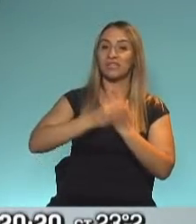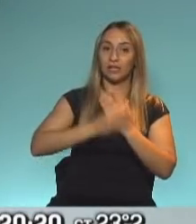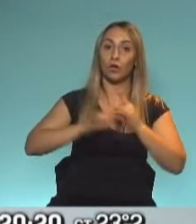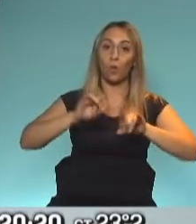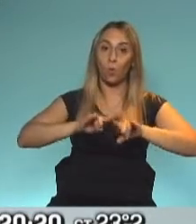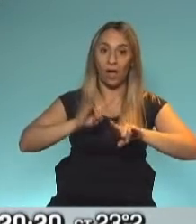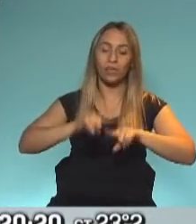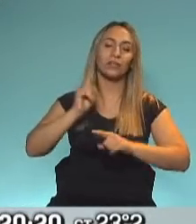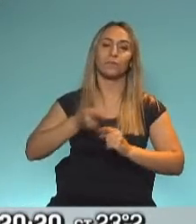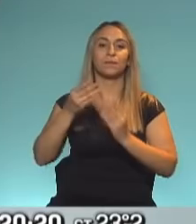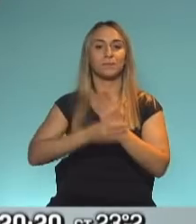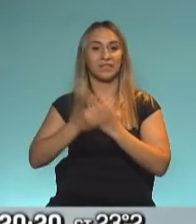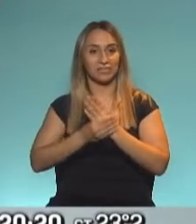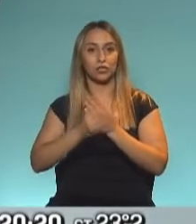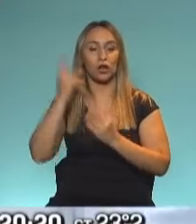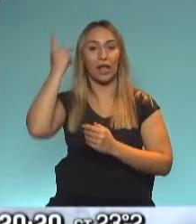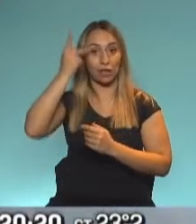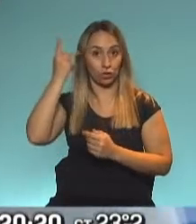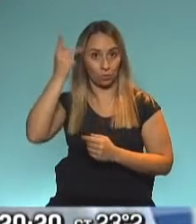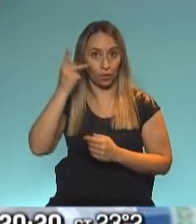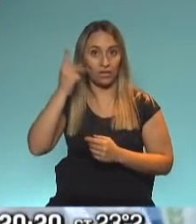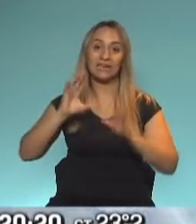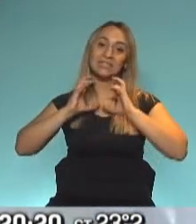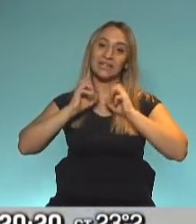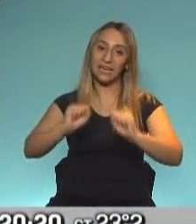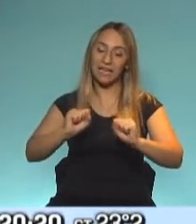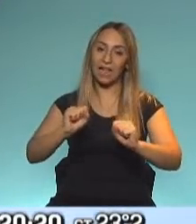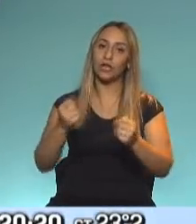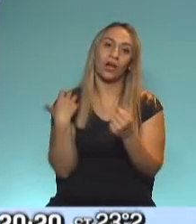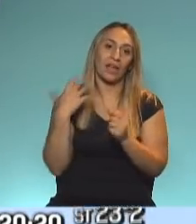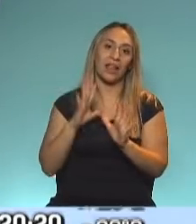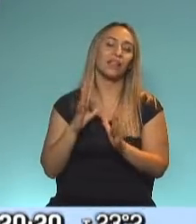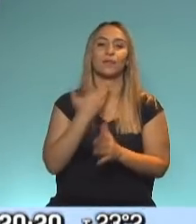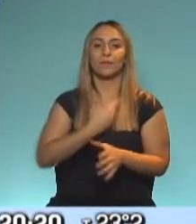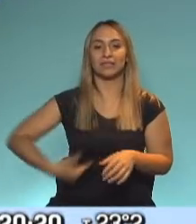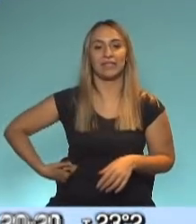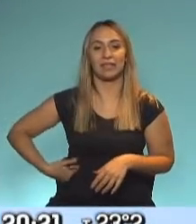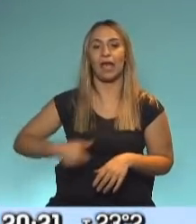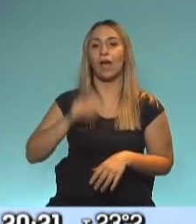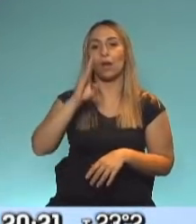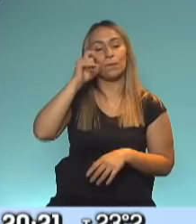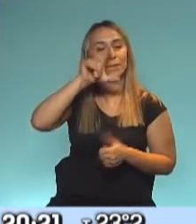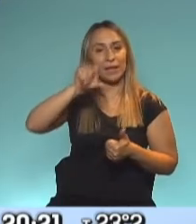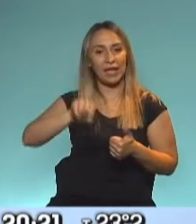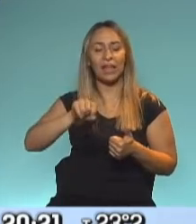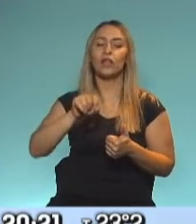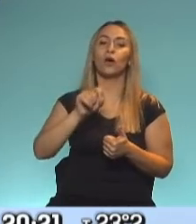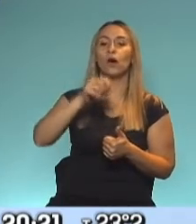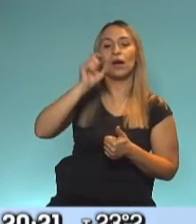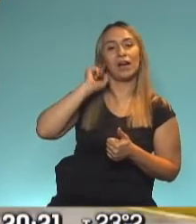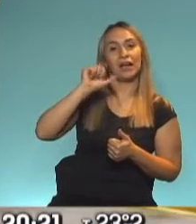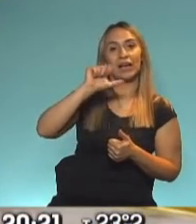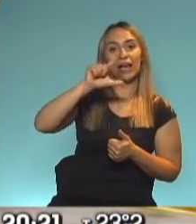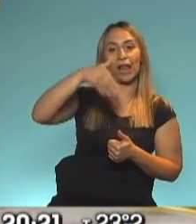y el ministro de Obras Públicas, Gabriel Catopodis, el secretario general de Presidencia, Julio Vito Velo, la titular de AISA, Malena Galmarini, y